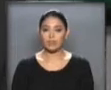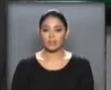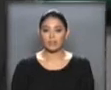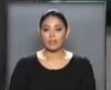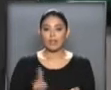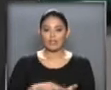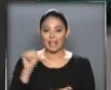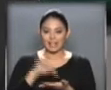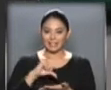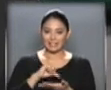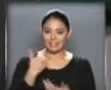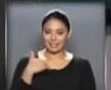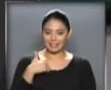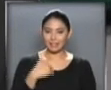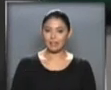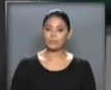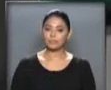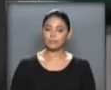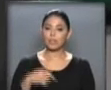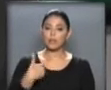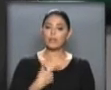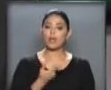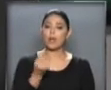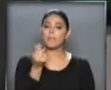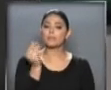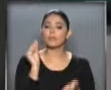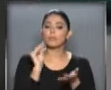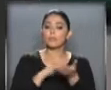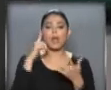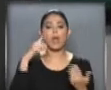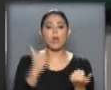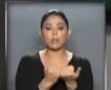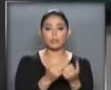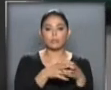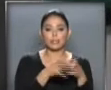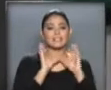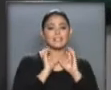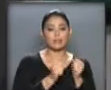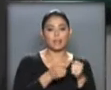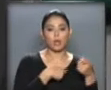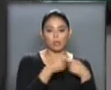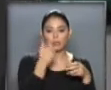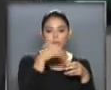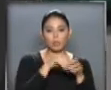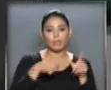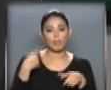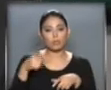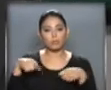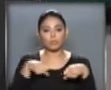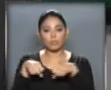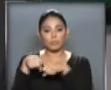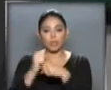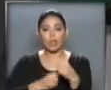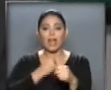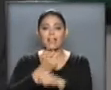Y volvemos a nuestro país para conocer los detalles de un nuevo acuerdo de precios entre la Secretaría de Comercio Interior y los supermercados que se va a extender hasta el mes